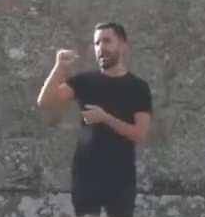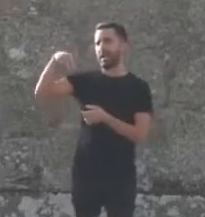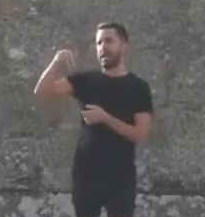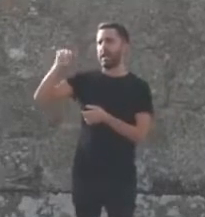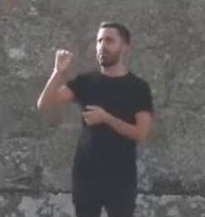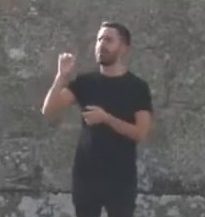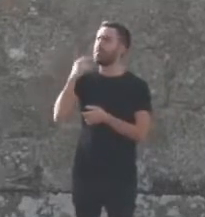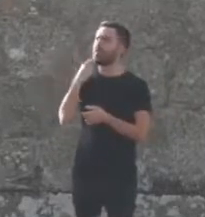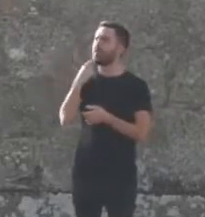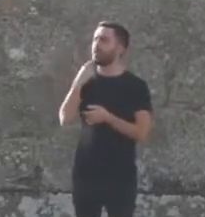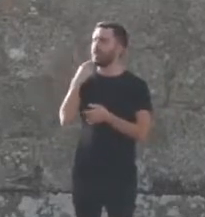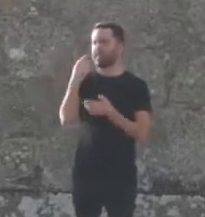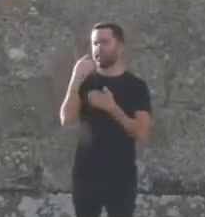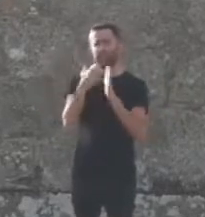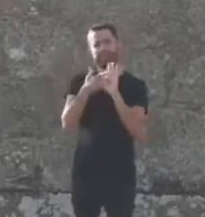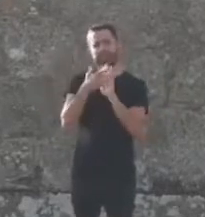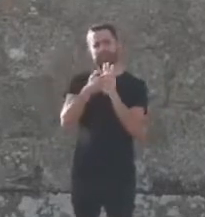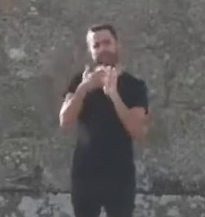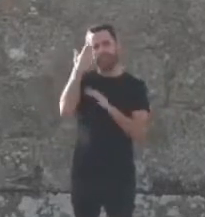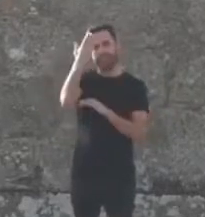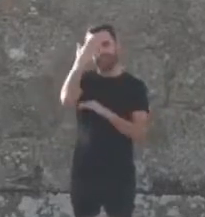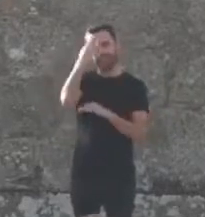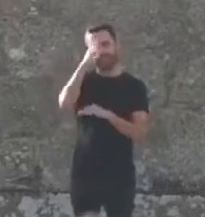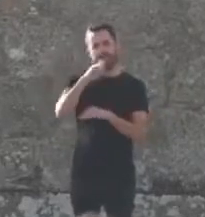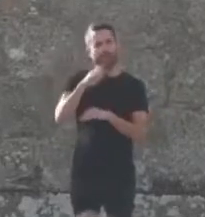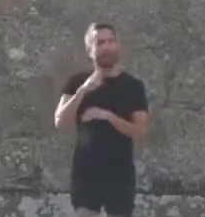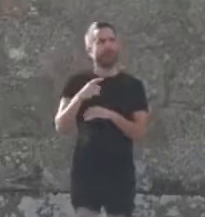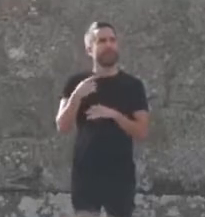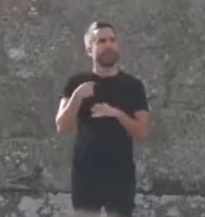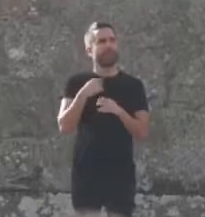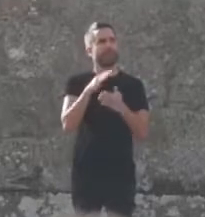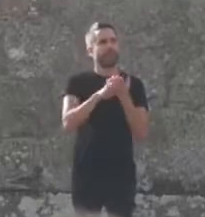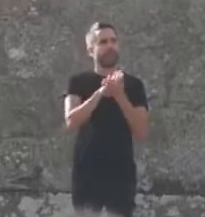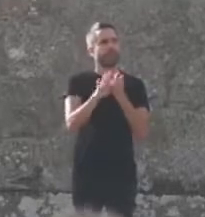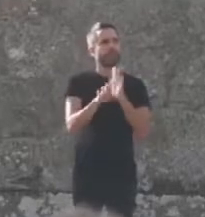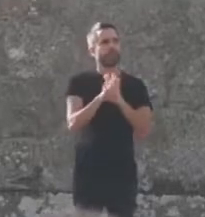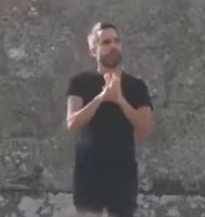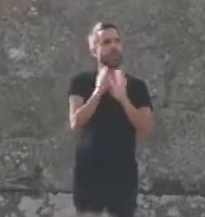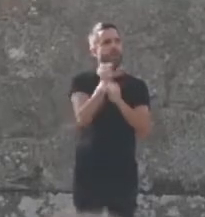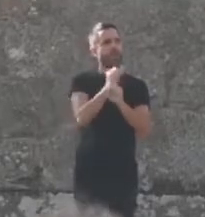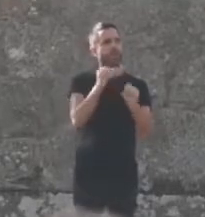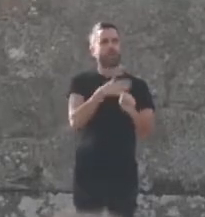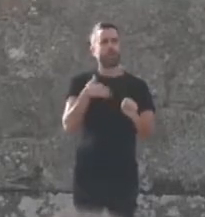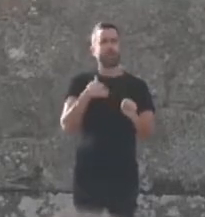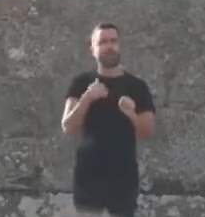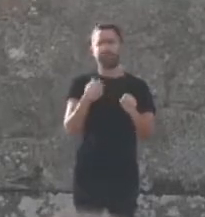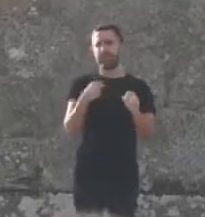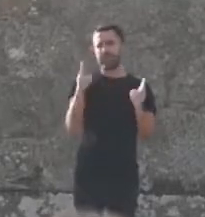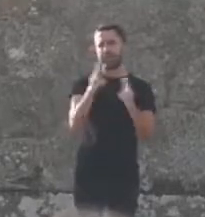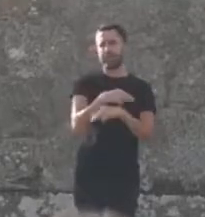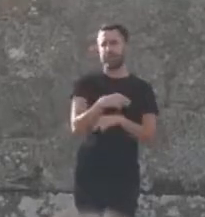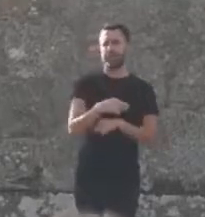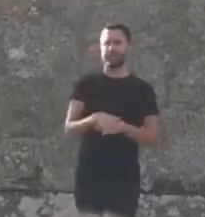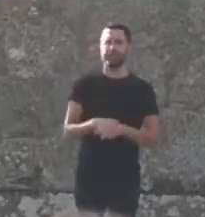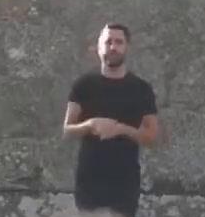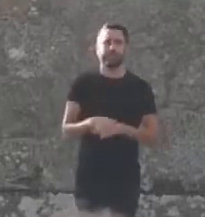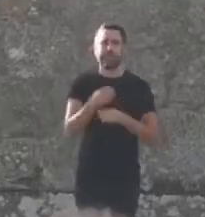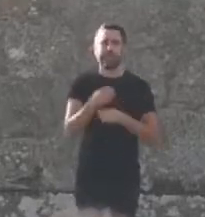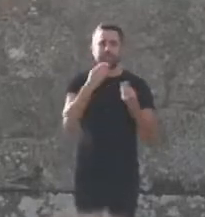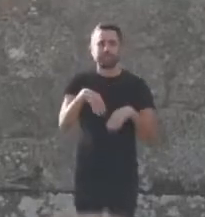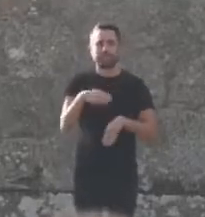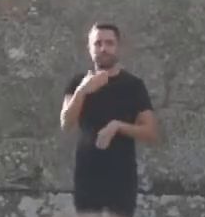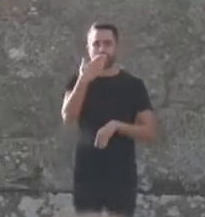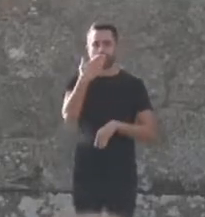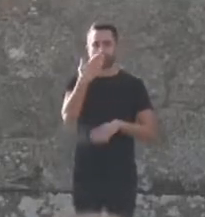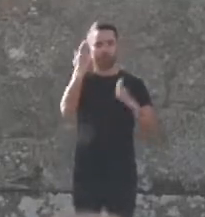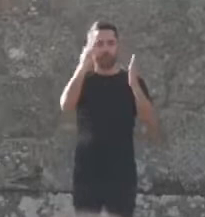viva, segue falando en da que a queiren eliminar. Non hai historia muda. Por mucho que la quemen, por mucho